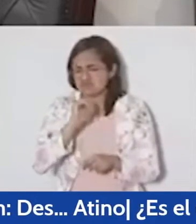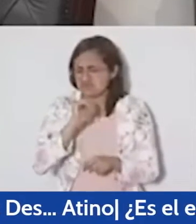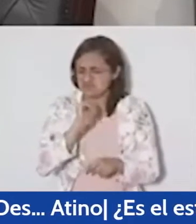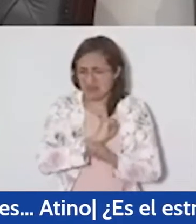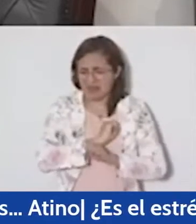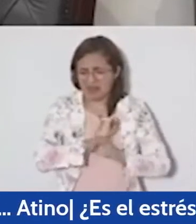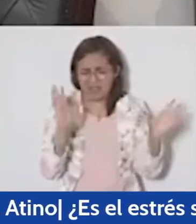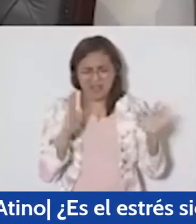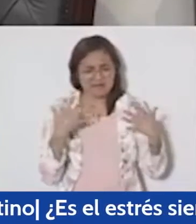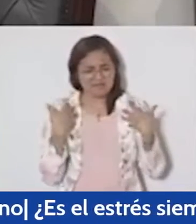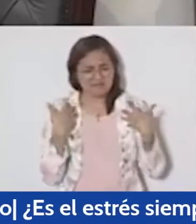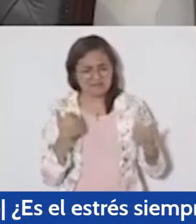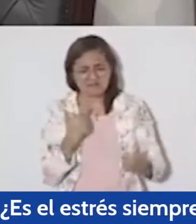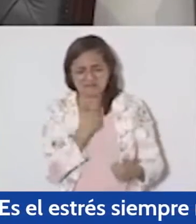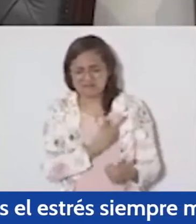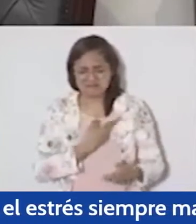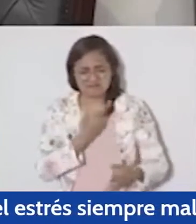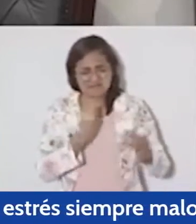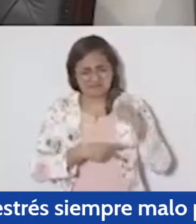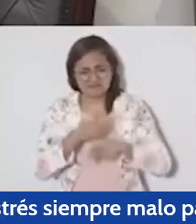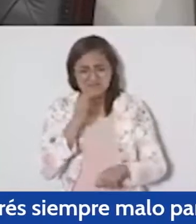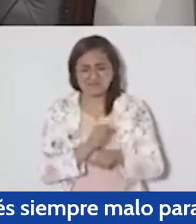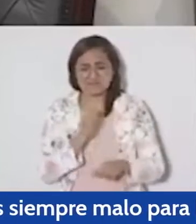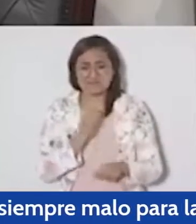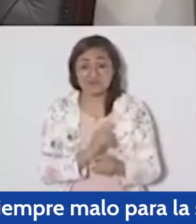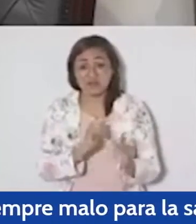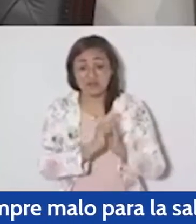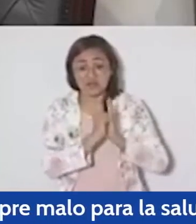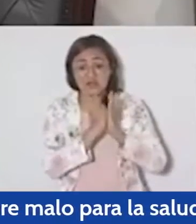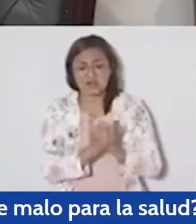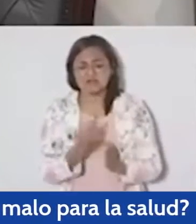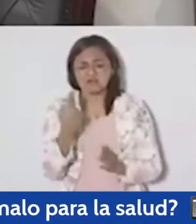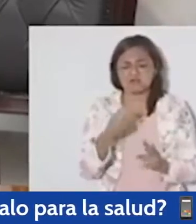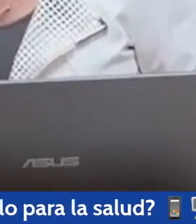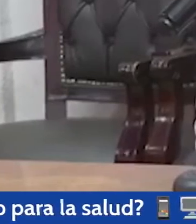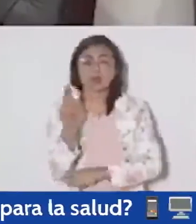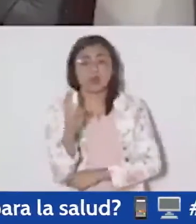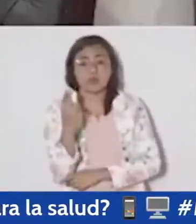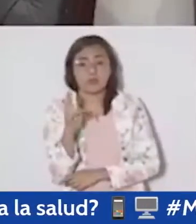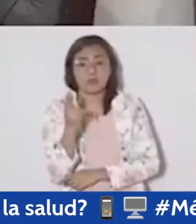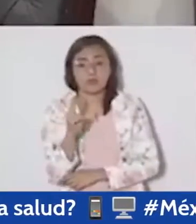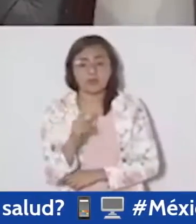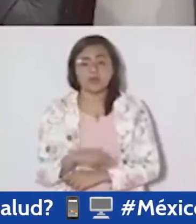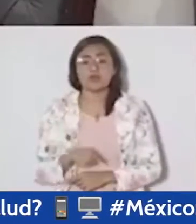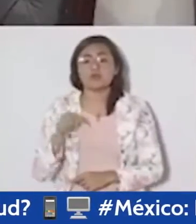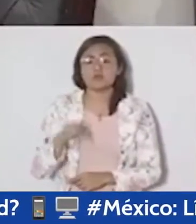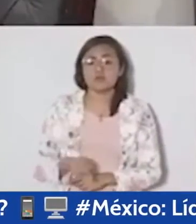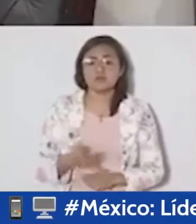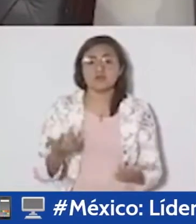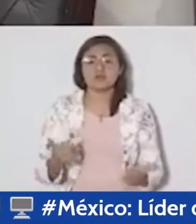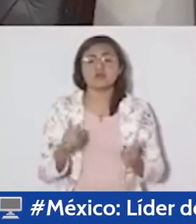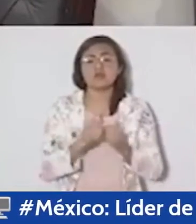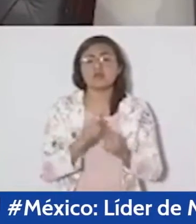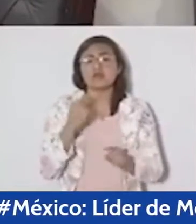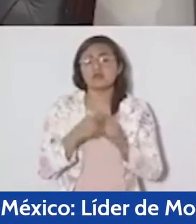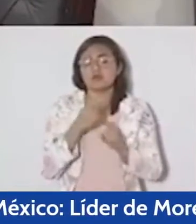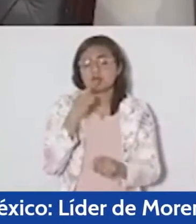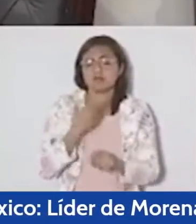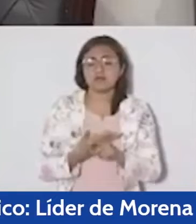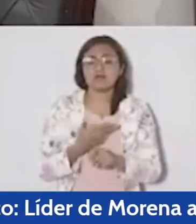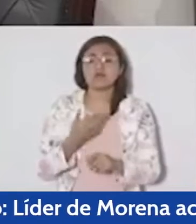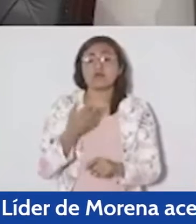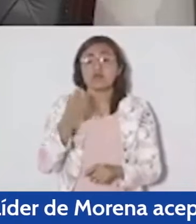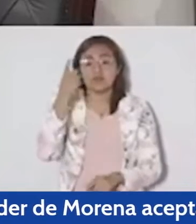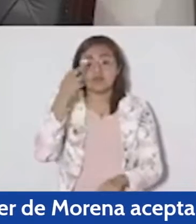presentar esta conferencia magistral de su libro ética para la empresa el evento será conducido por el